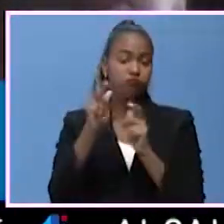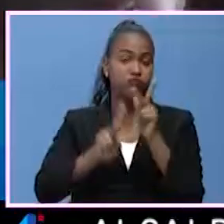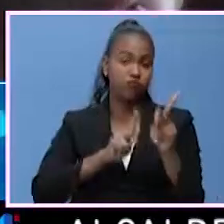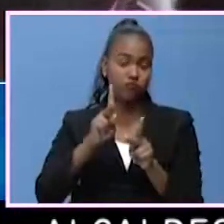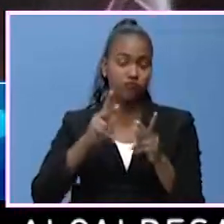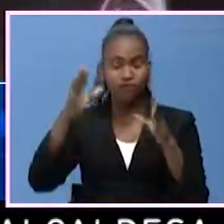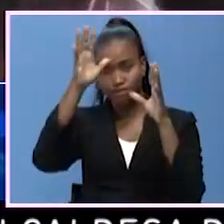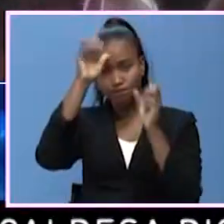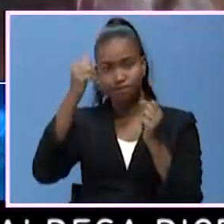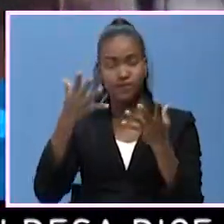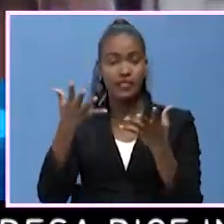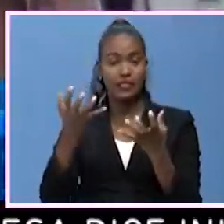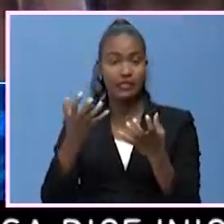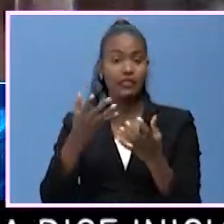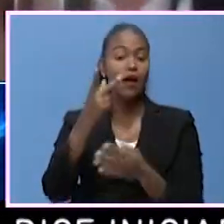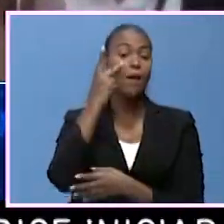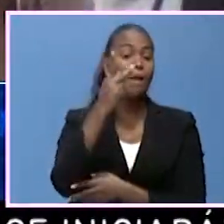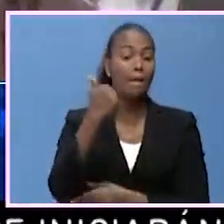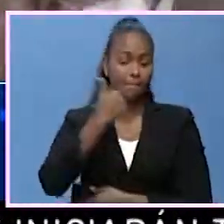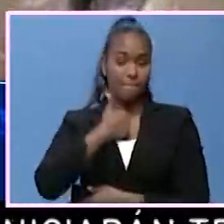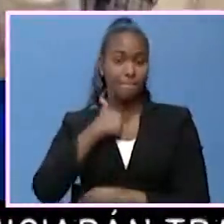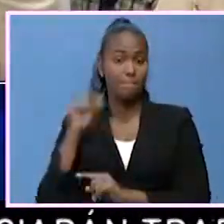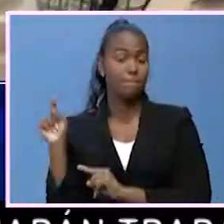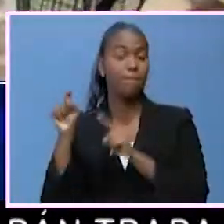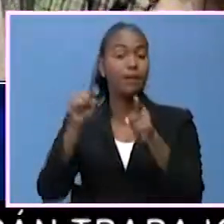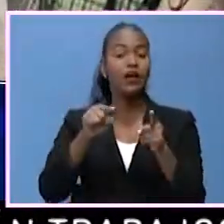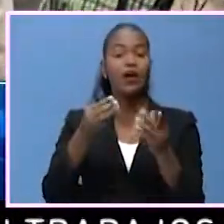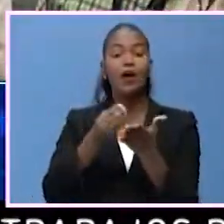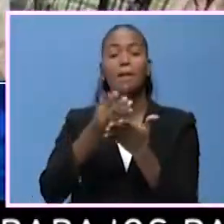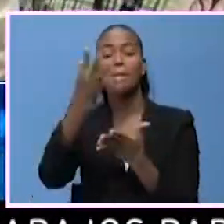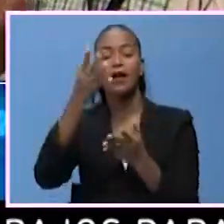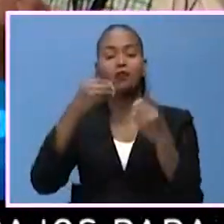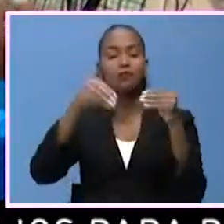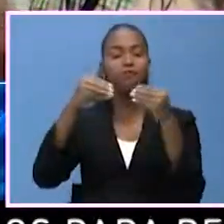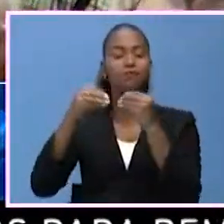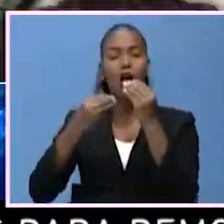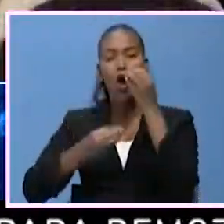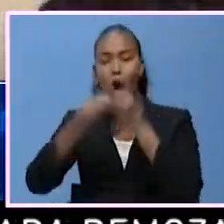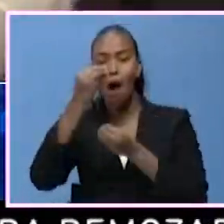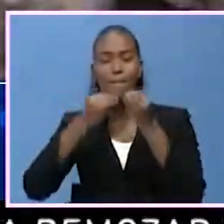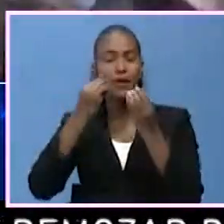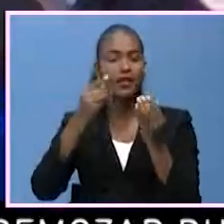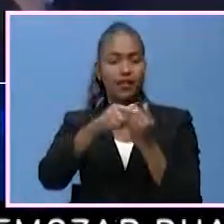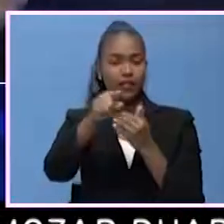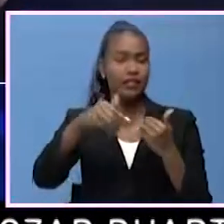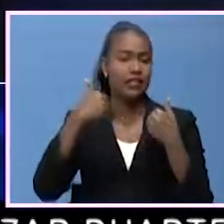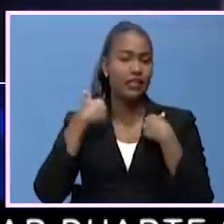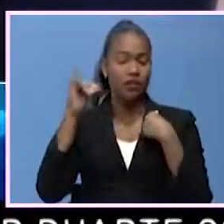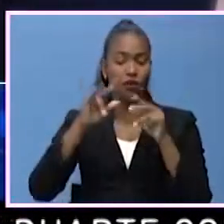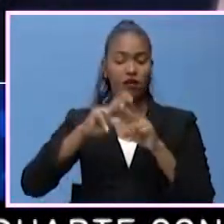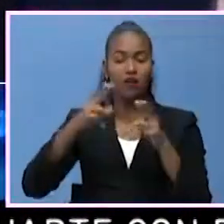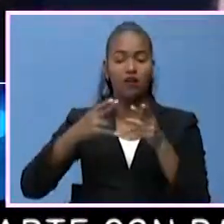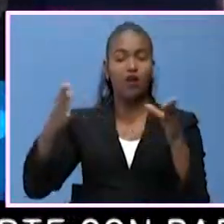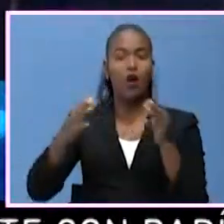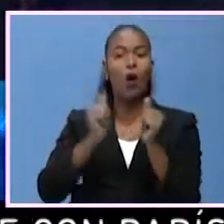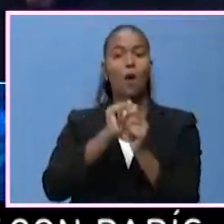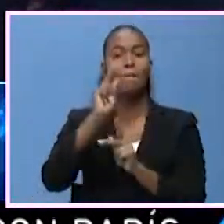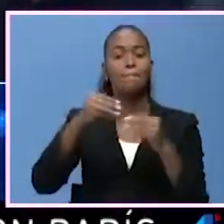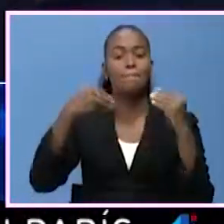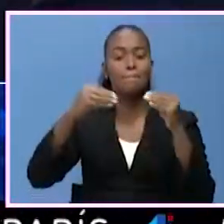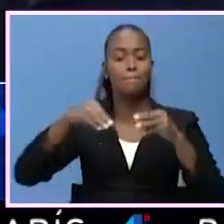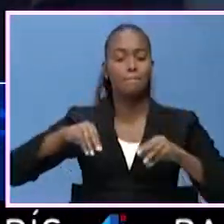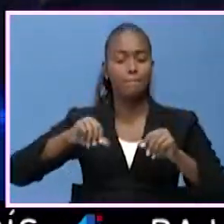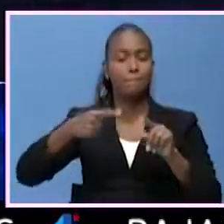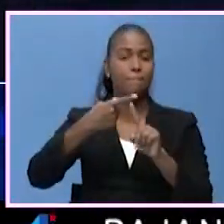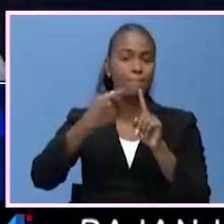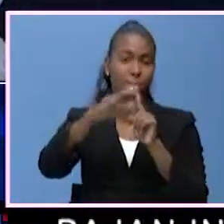El mandatario quiso comprobar de primera mano los precios de los productos de primera necesidad y se reunió con los comerciantes